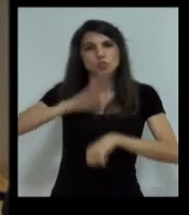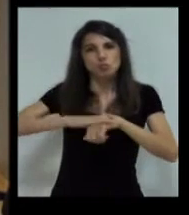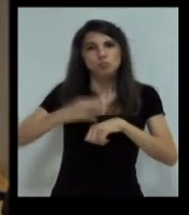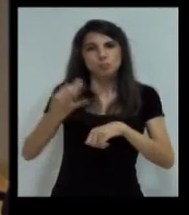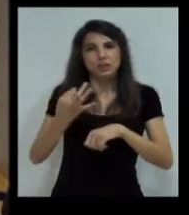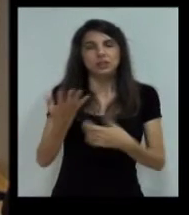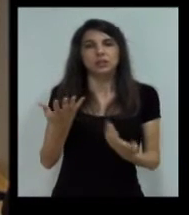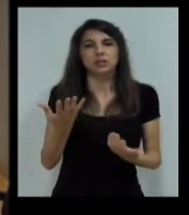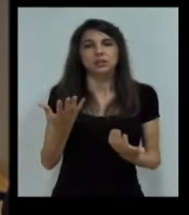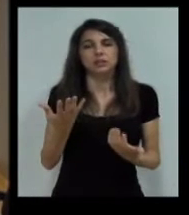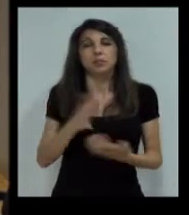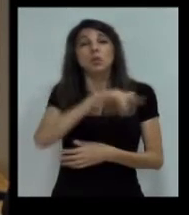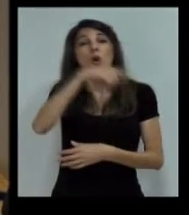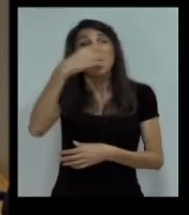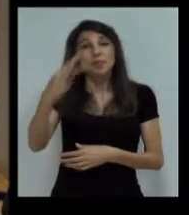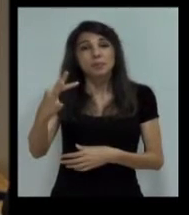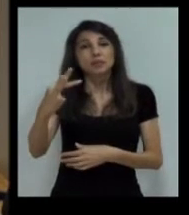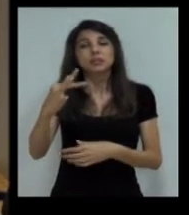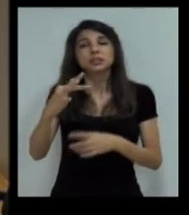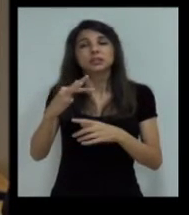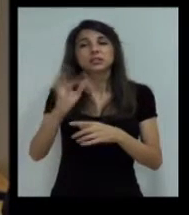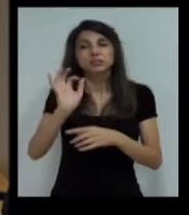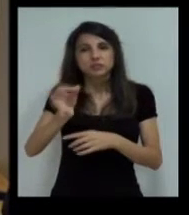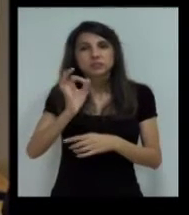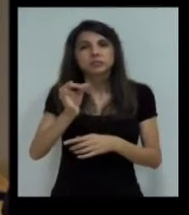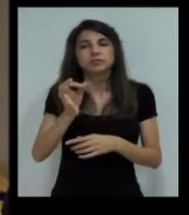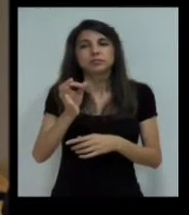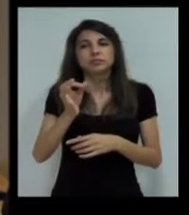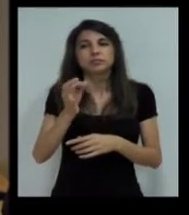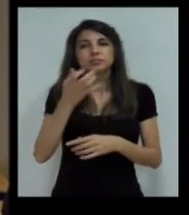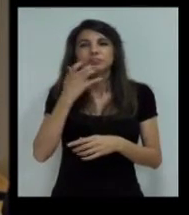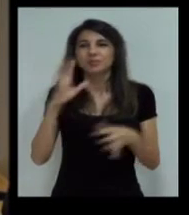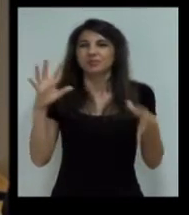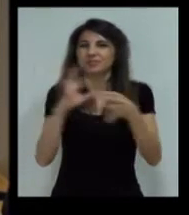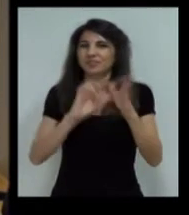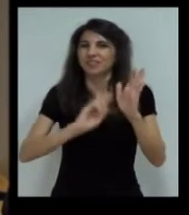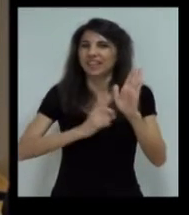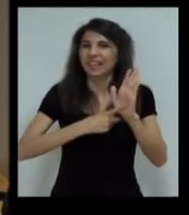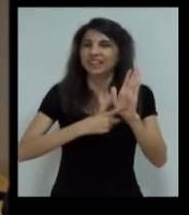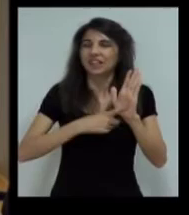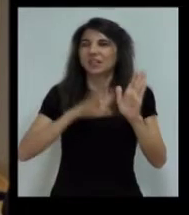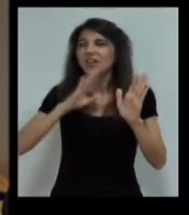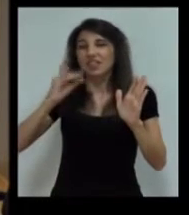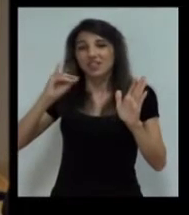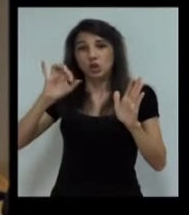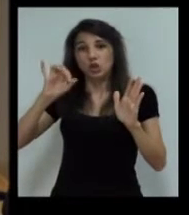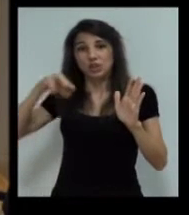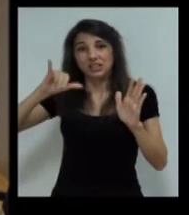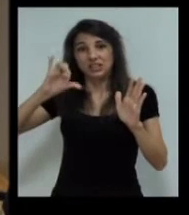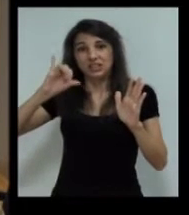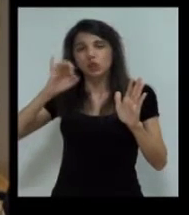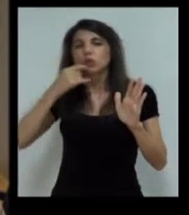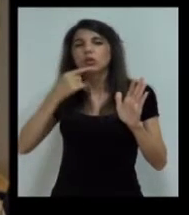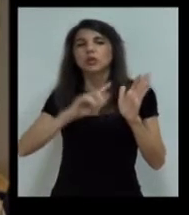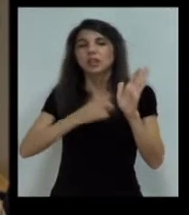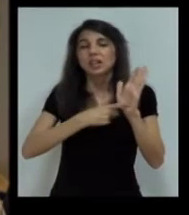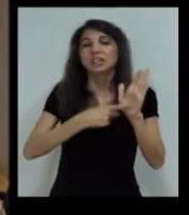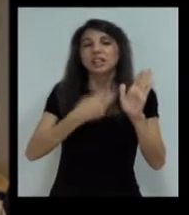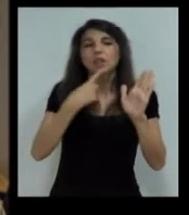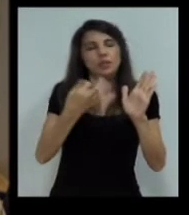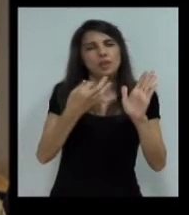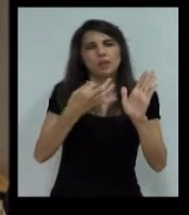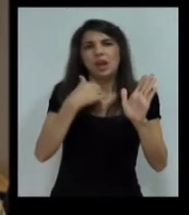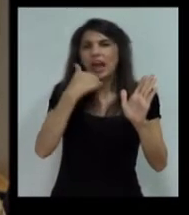Luego, además, efectivamente, del palo, de la legislación, como comenta Dionisio, pues debe haber una actuación en la